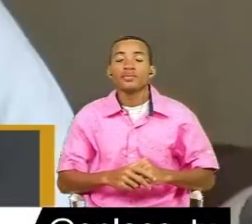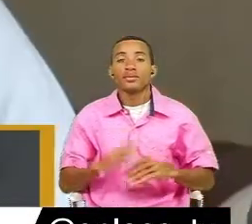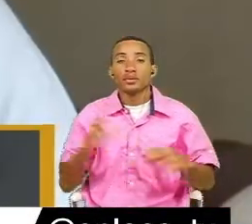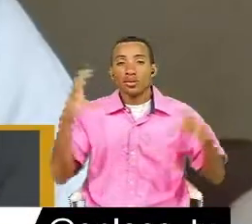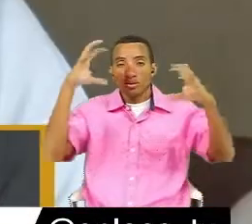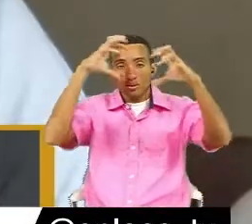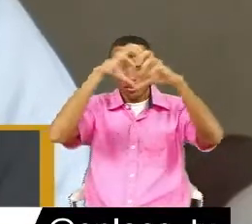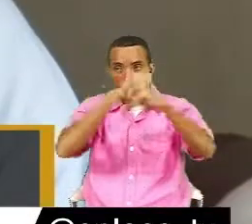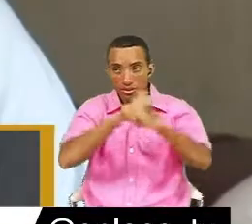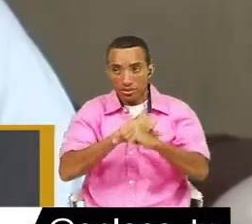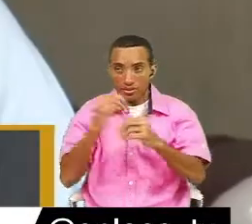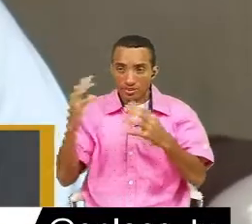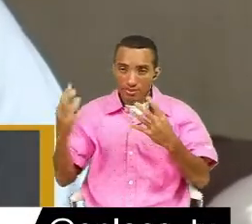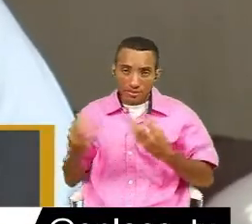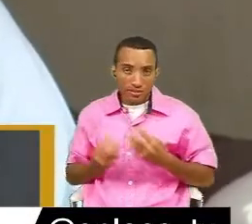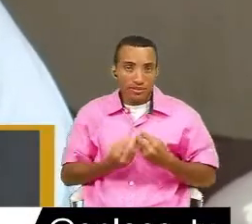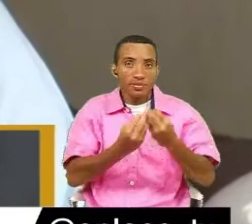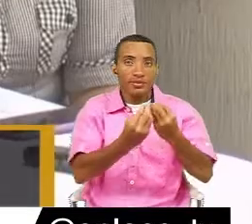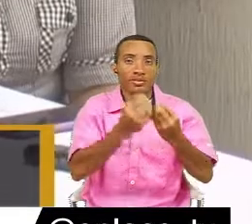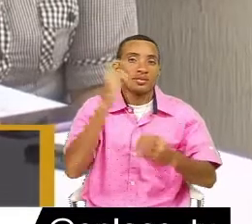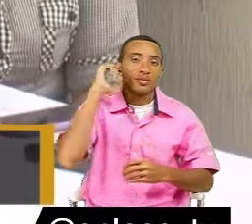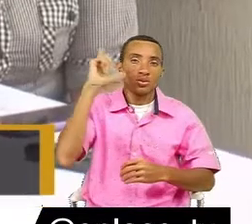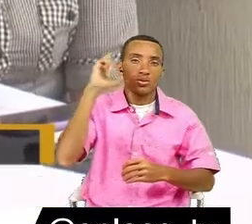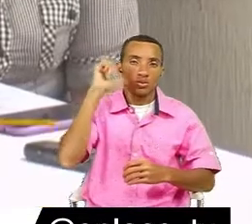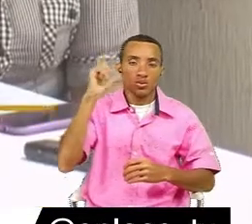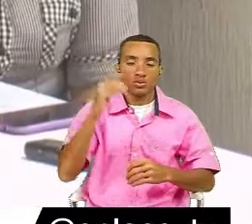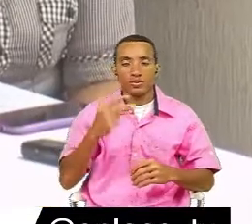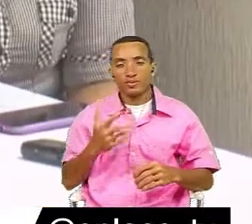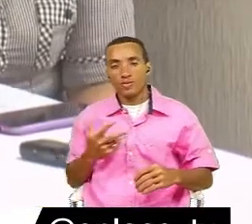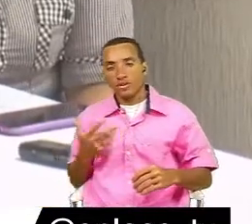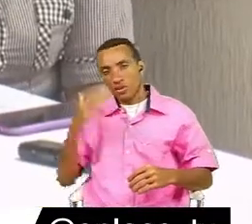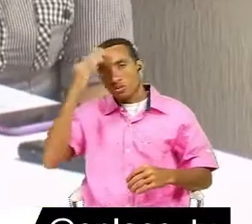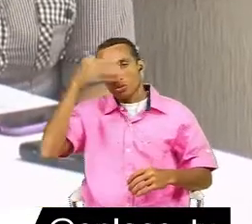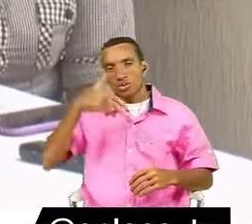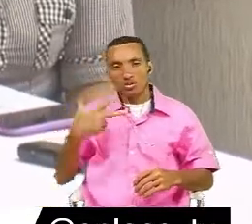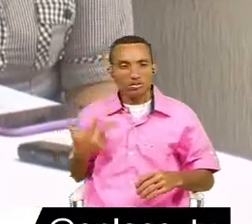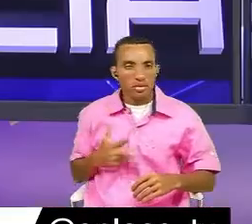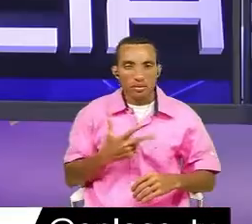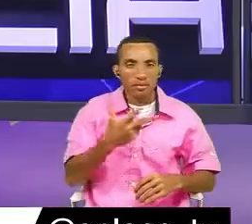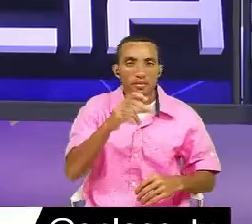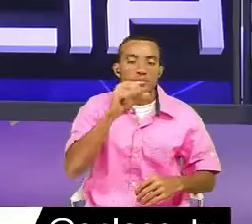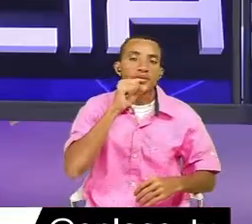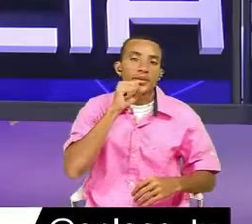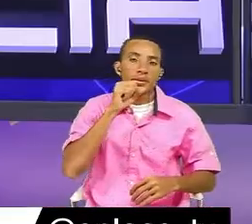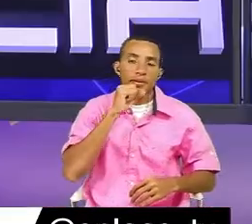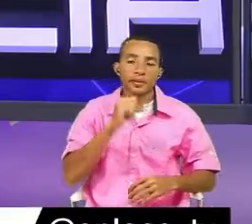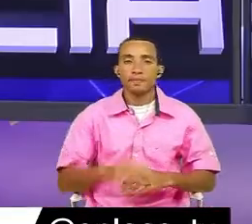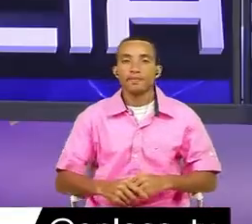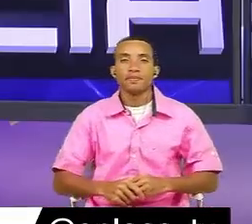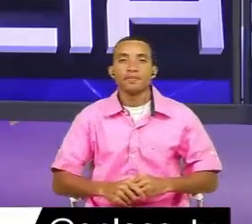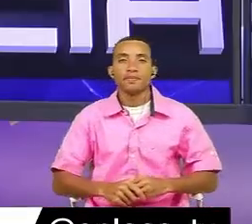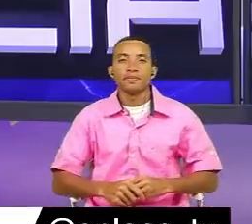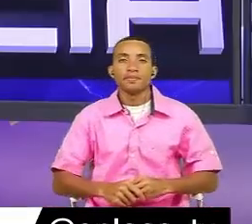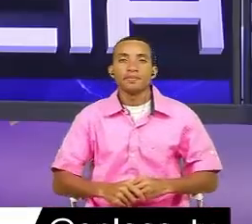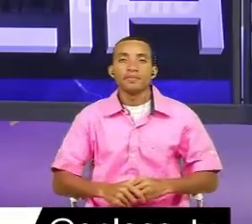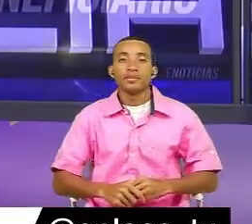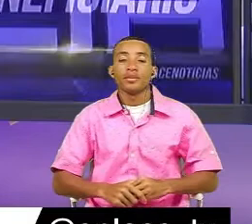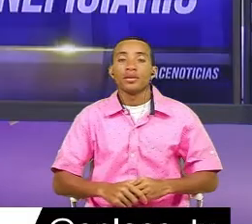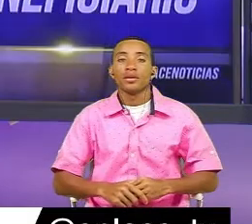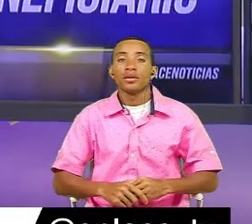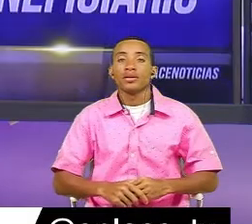la gran delegación arribe a Cúcuta en buses que saldrán desde Barranca Bermeja. Y barranqueños ya empezaron